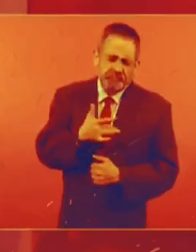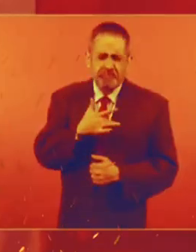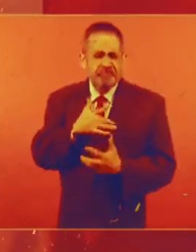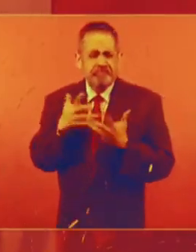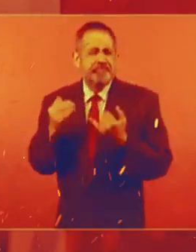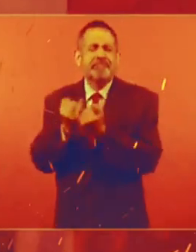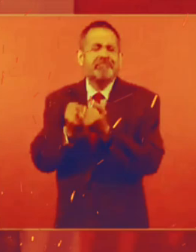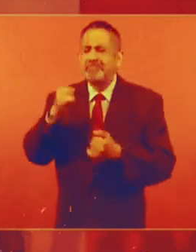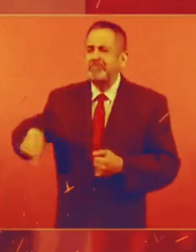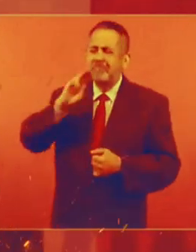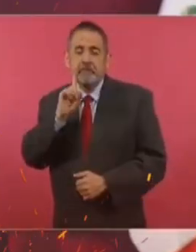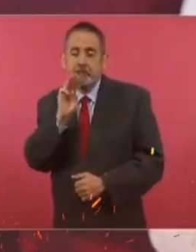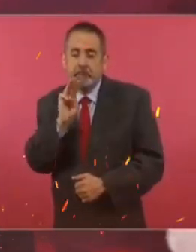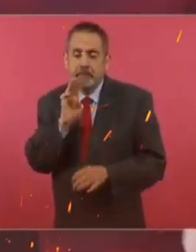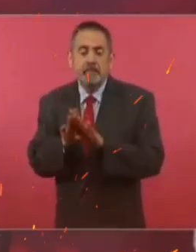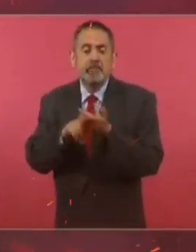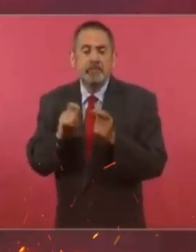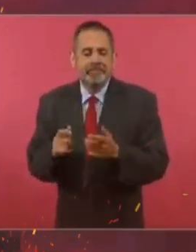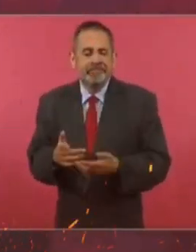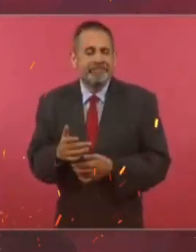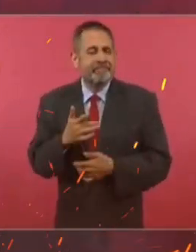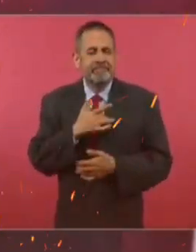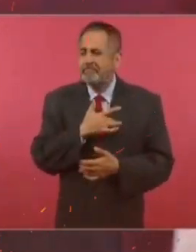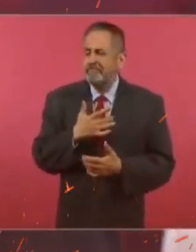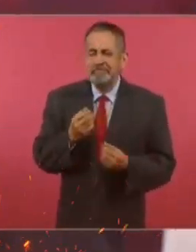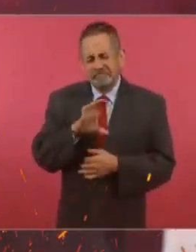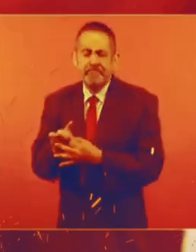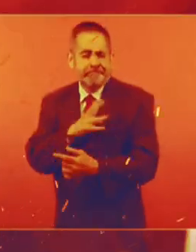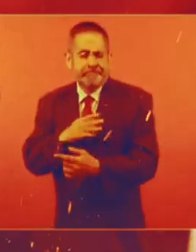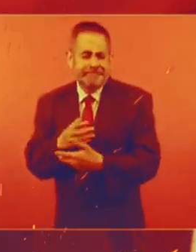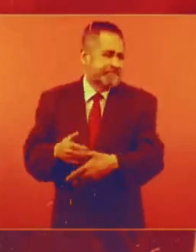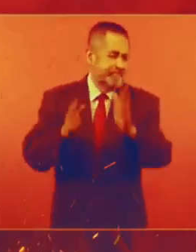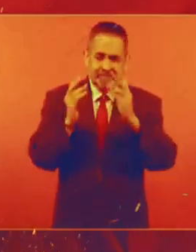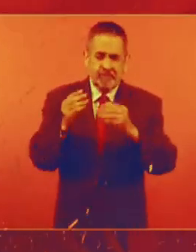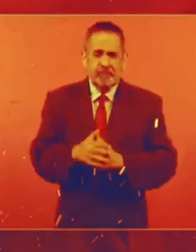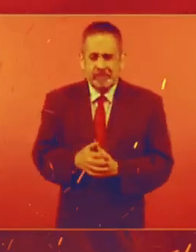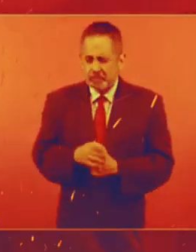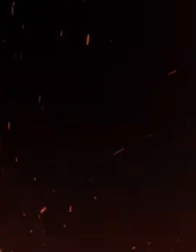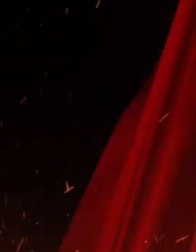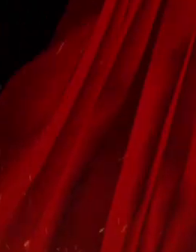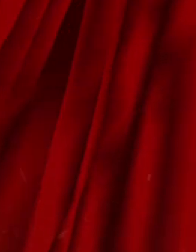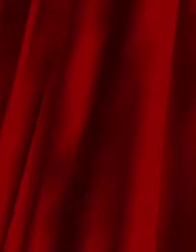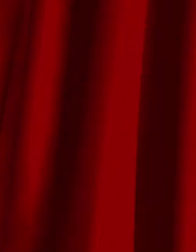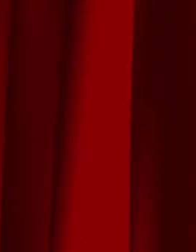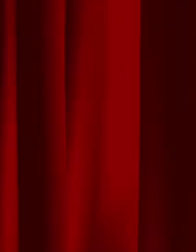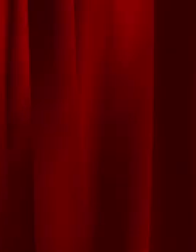como son todas las madres, muy fraternas, abnegadas.